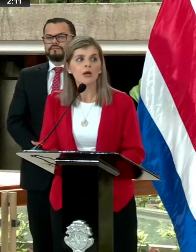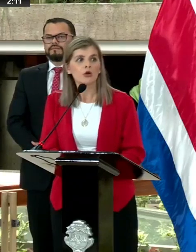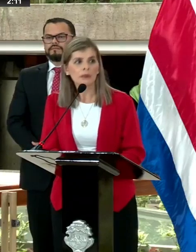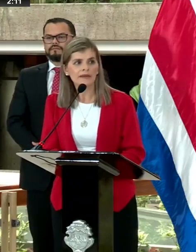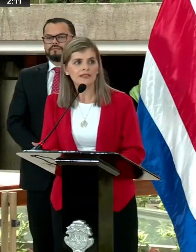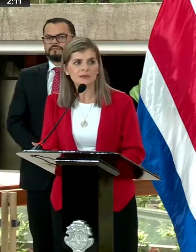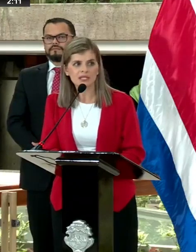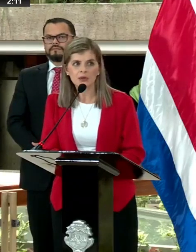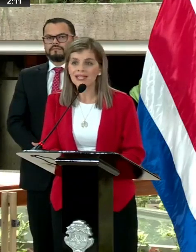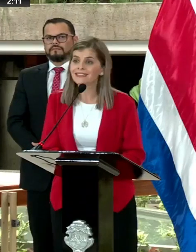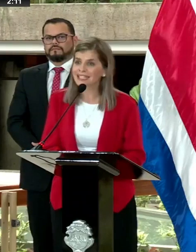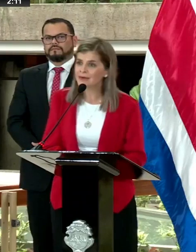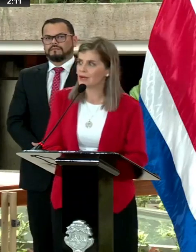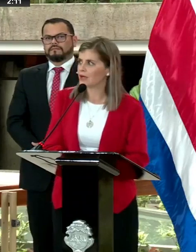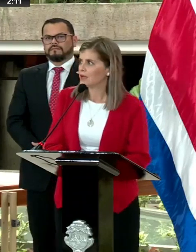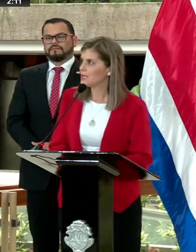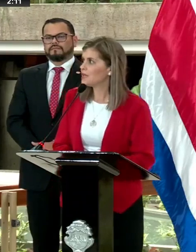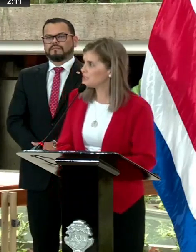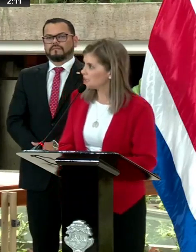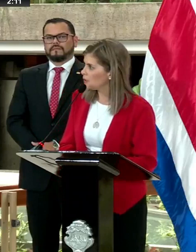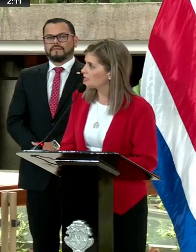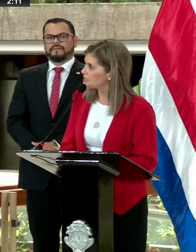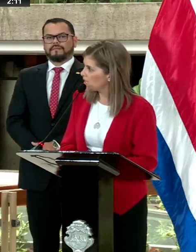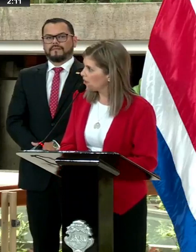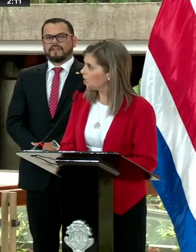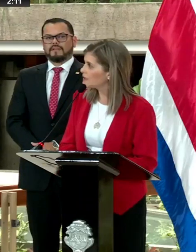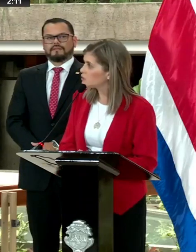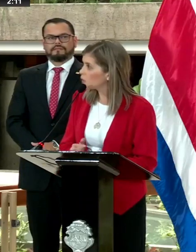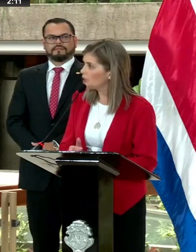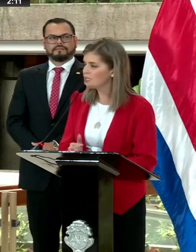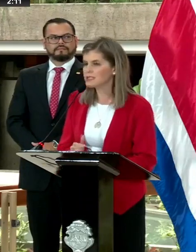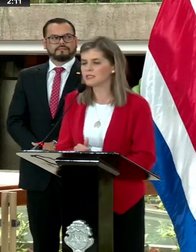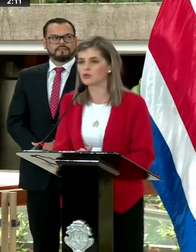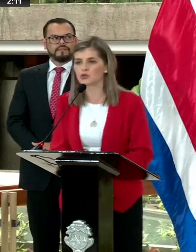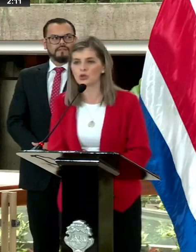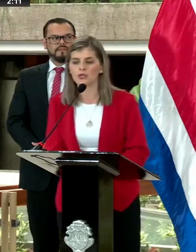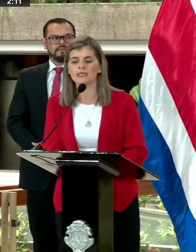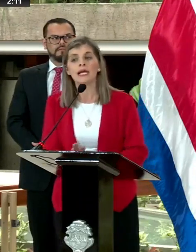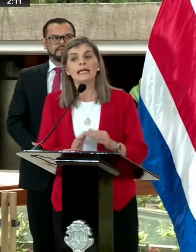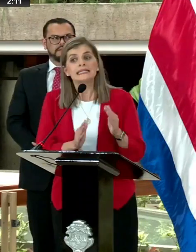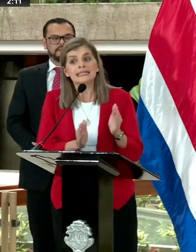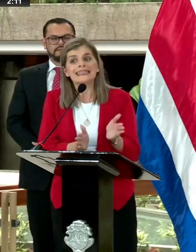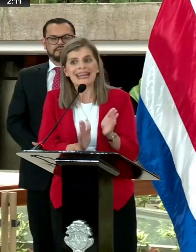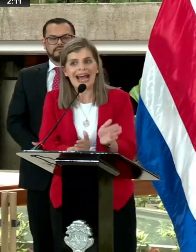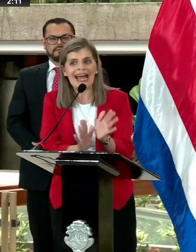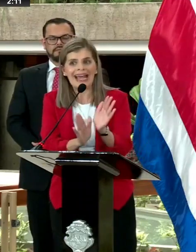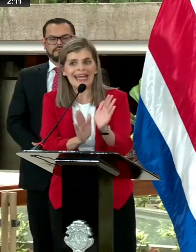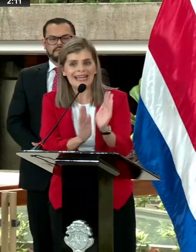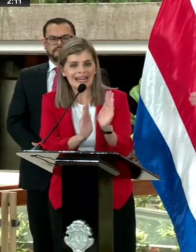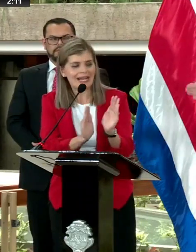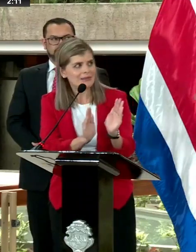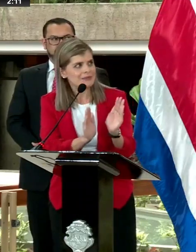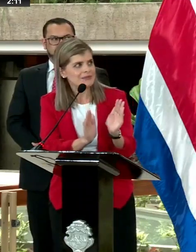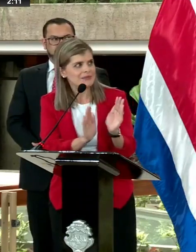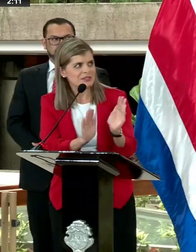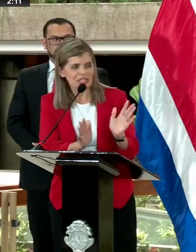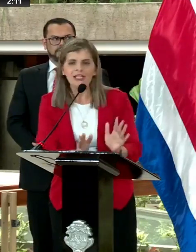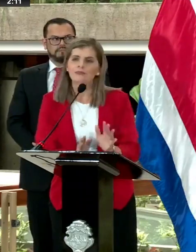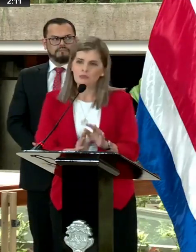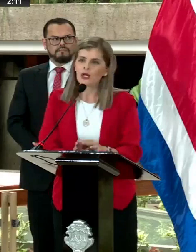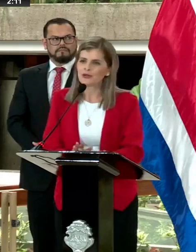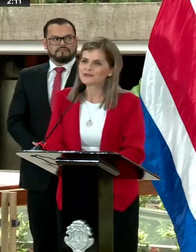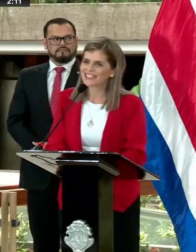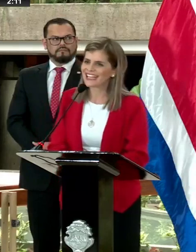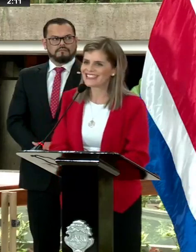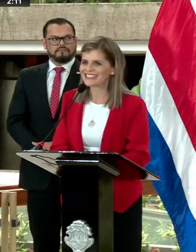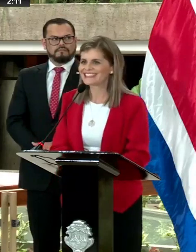económica con participación activa del Ministerio de Hacienda y de todas las instituciones. ¿Pero cuánto nos saldría? La gente le cree, no tiene, sí, que